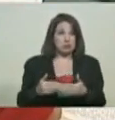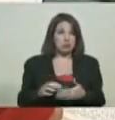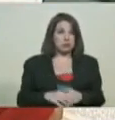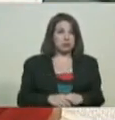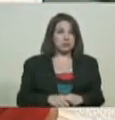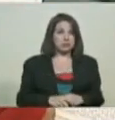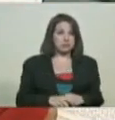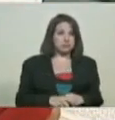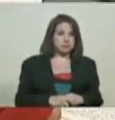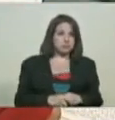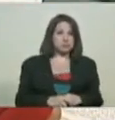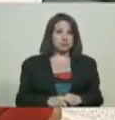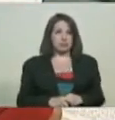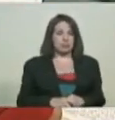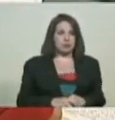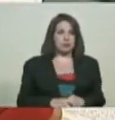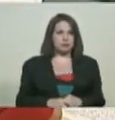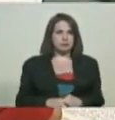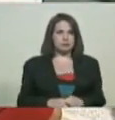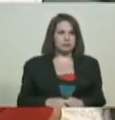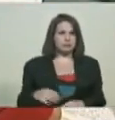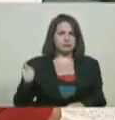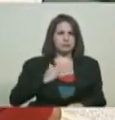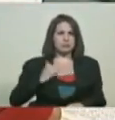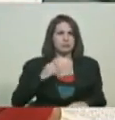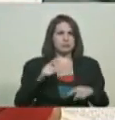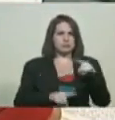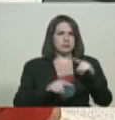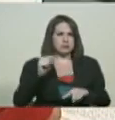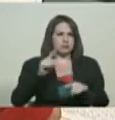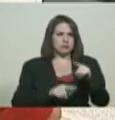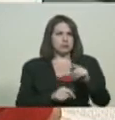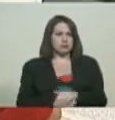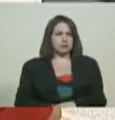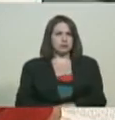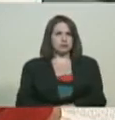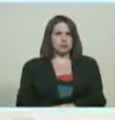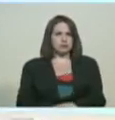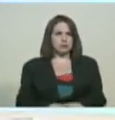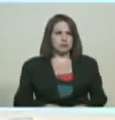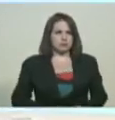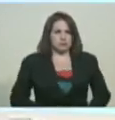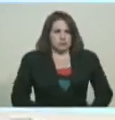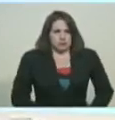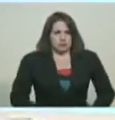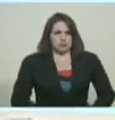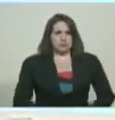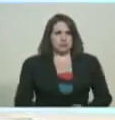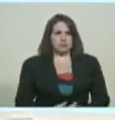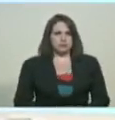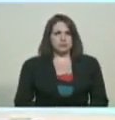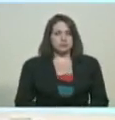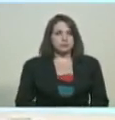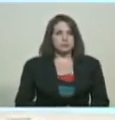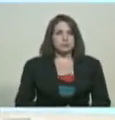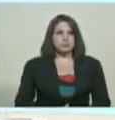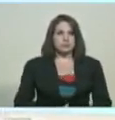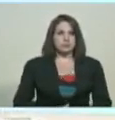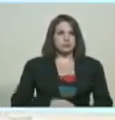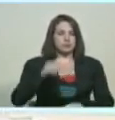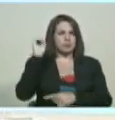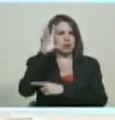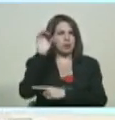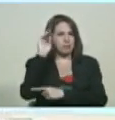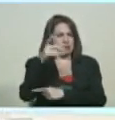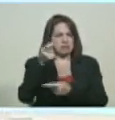cualquier cosa cualquier cosa en una campaña de manipulación de tergiversación